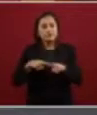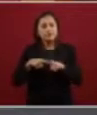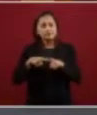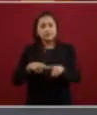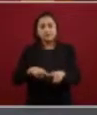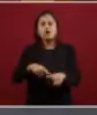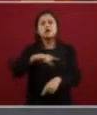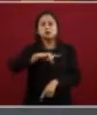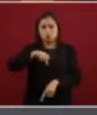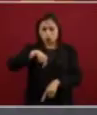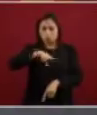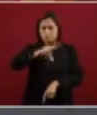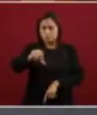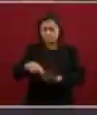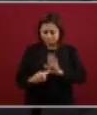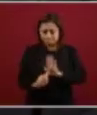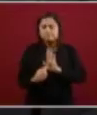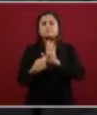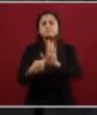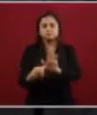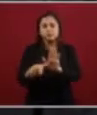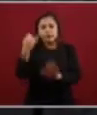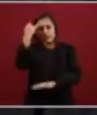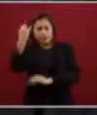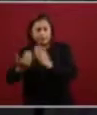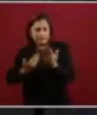que nuestra propuesta funciona